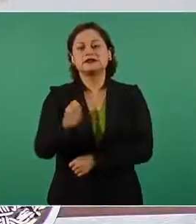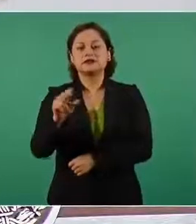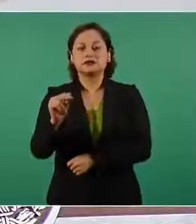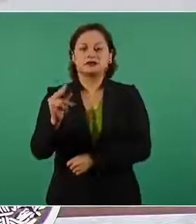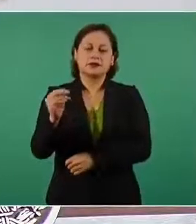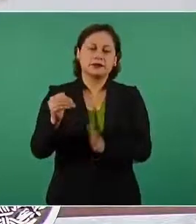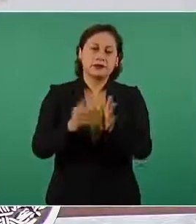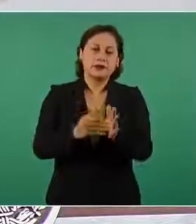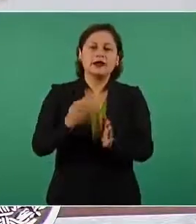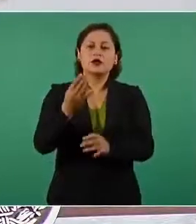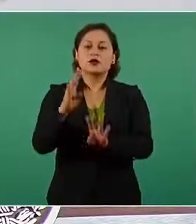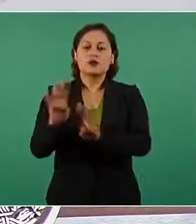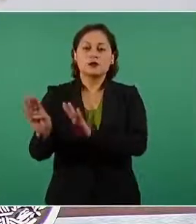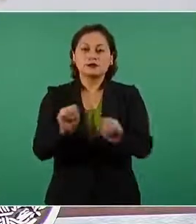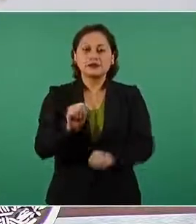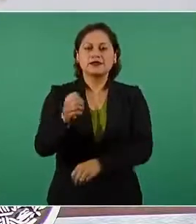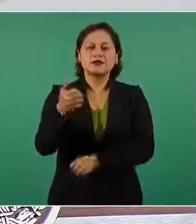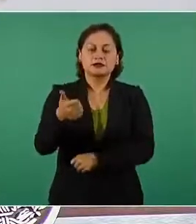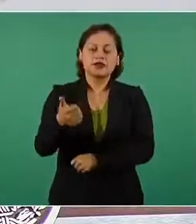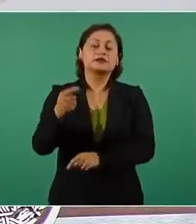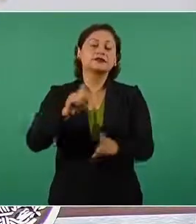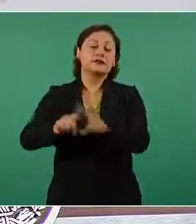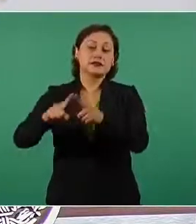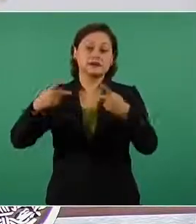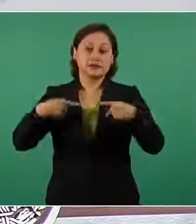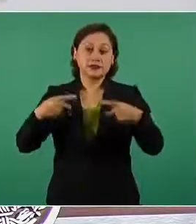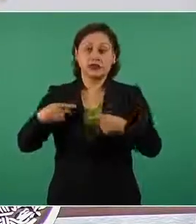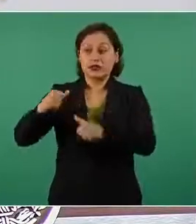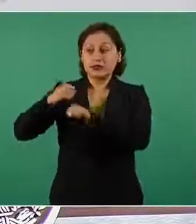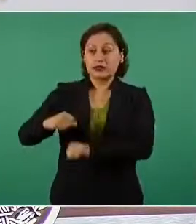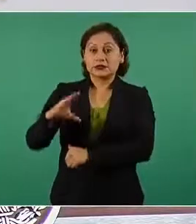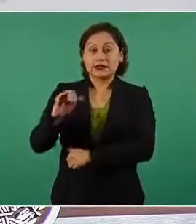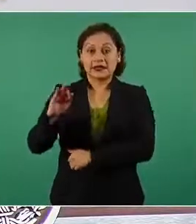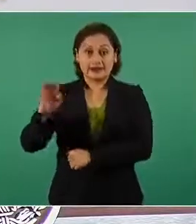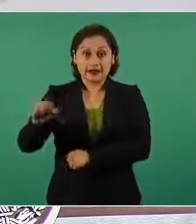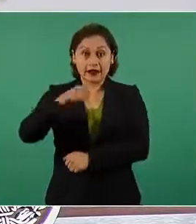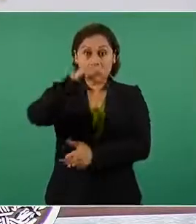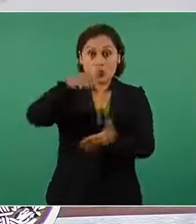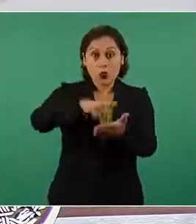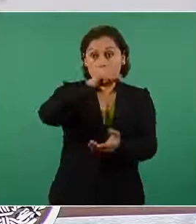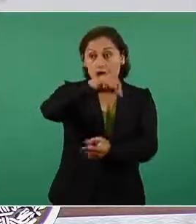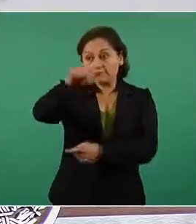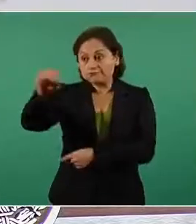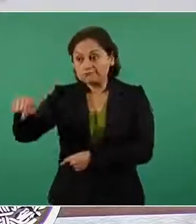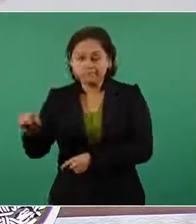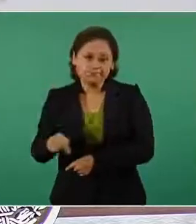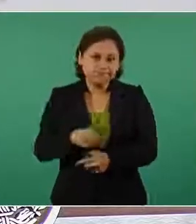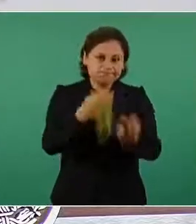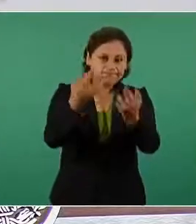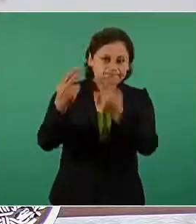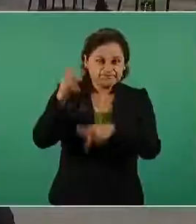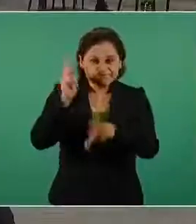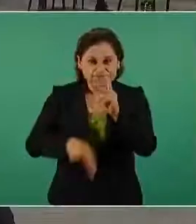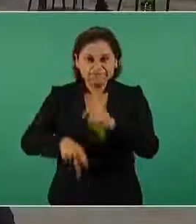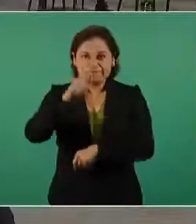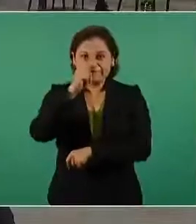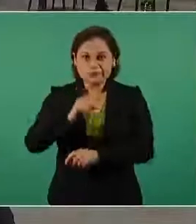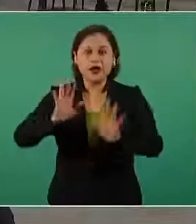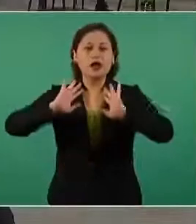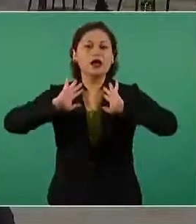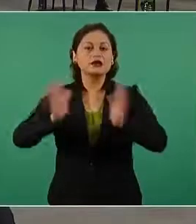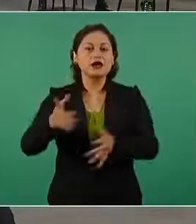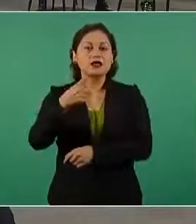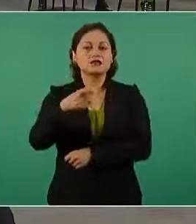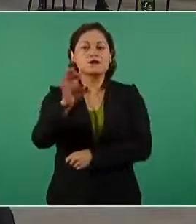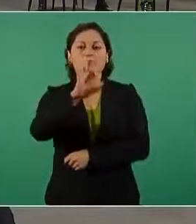868,996 usuarios por parte de la CFE en las zonas afectadas, que como ya sabemos, el 100% está